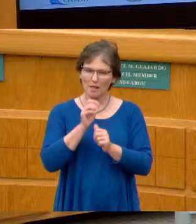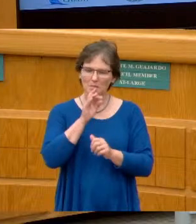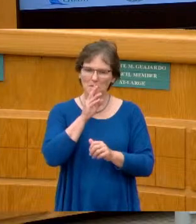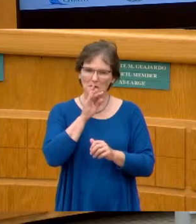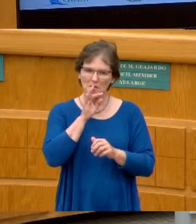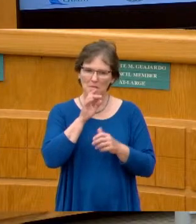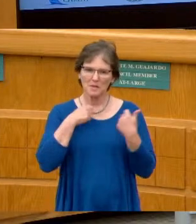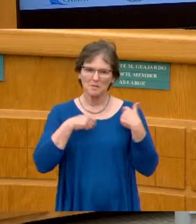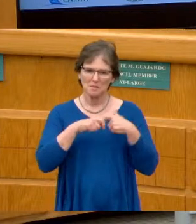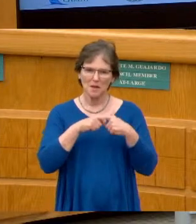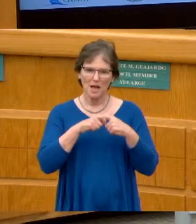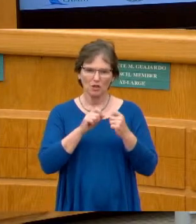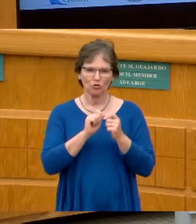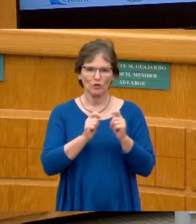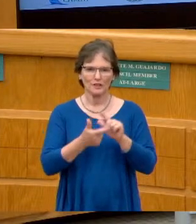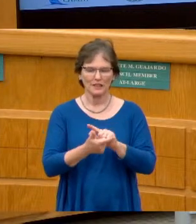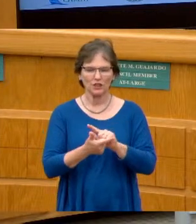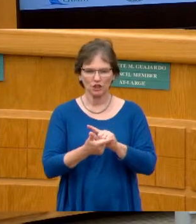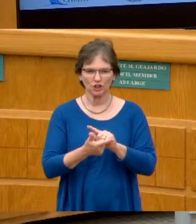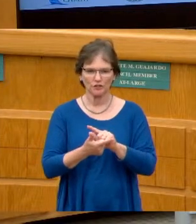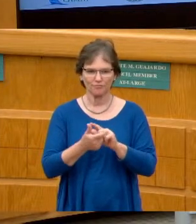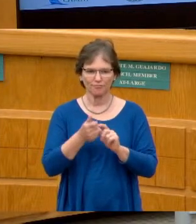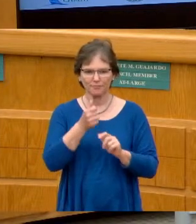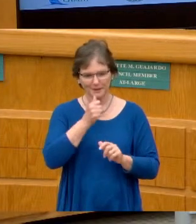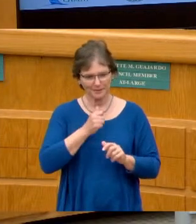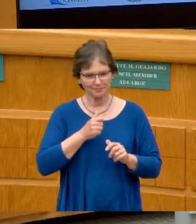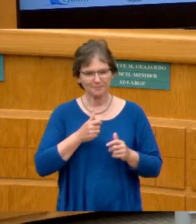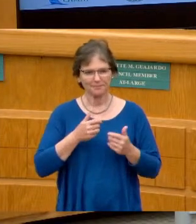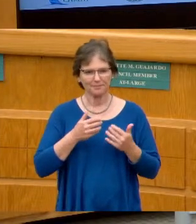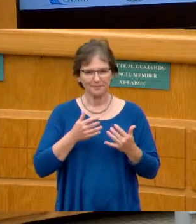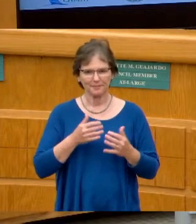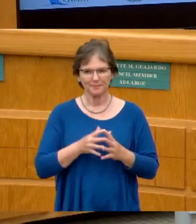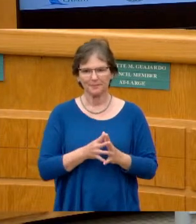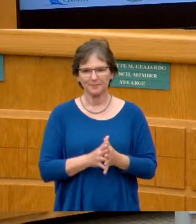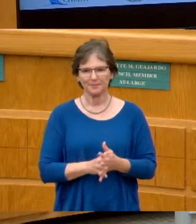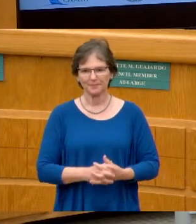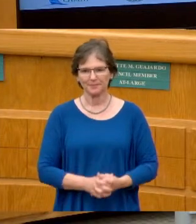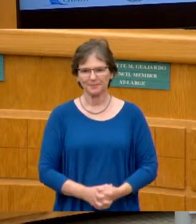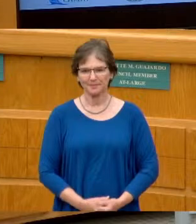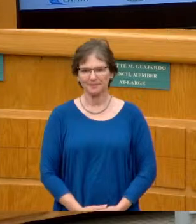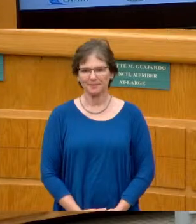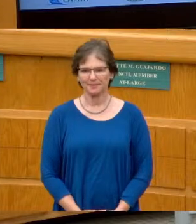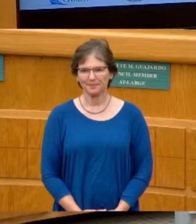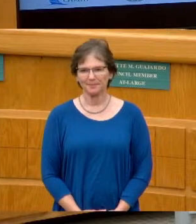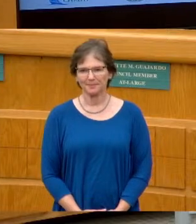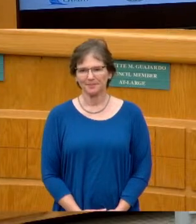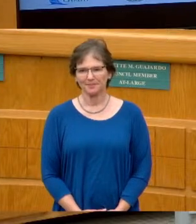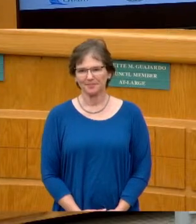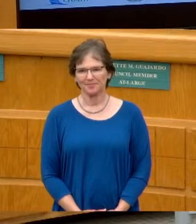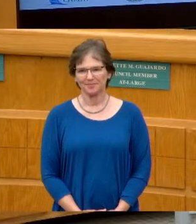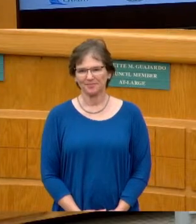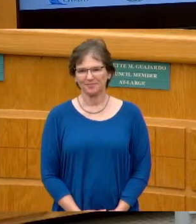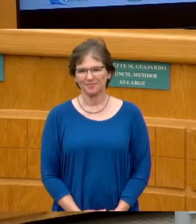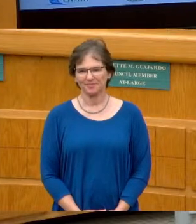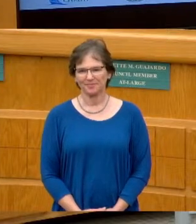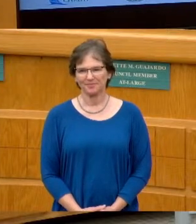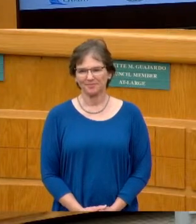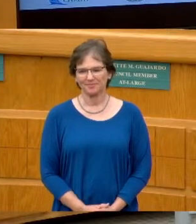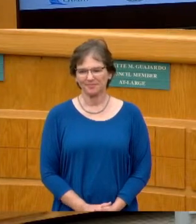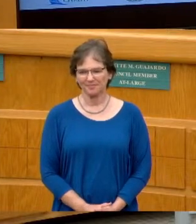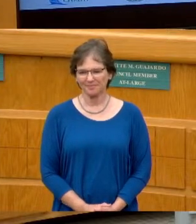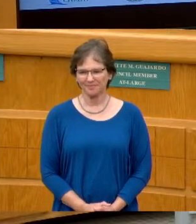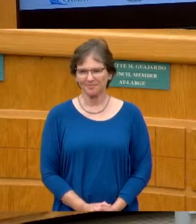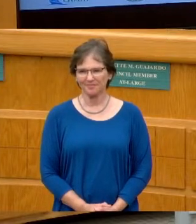y así evitar más cierres. Actualmente, 26 pacientes están hospitalizados en la unidad de cuidados intensivos con el COVID. El número